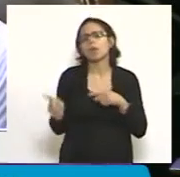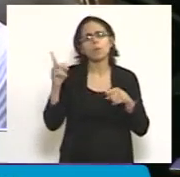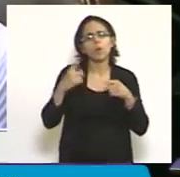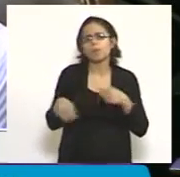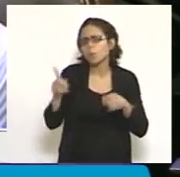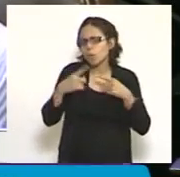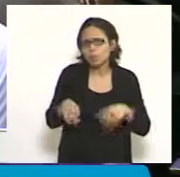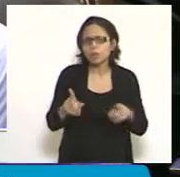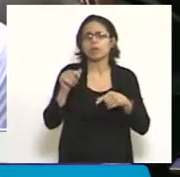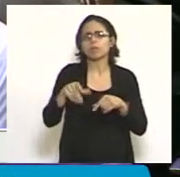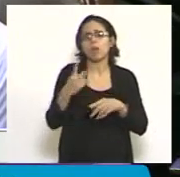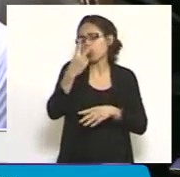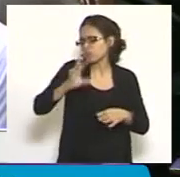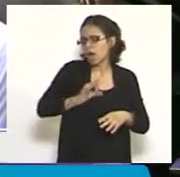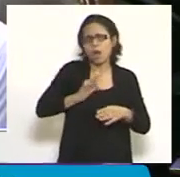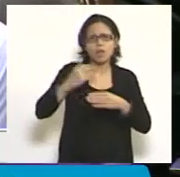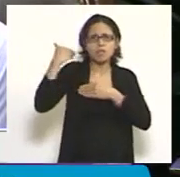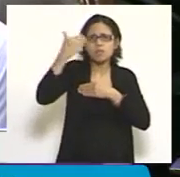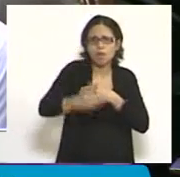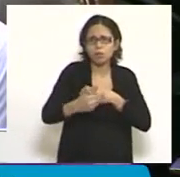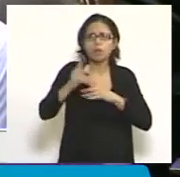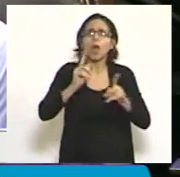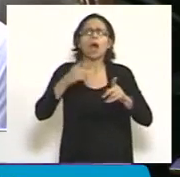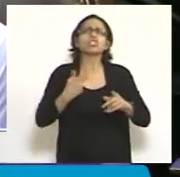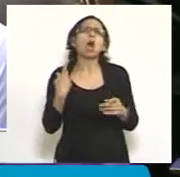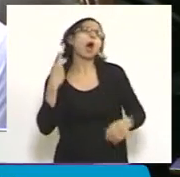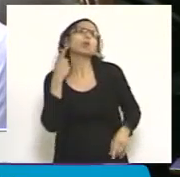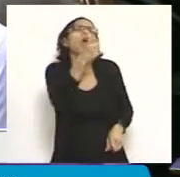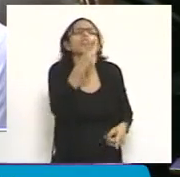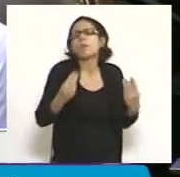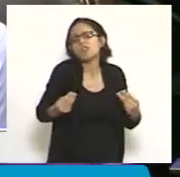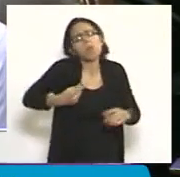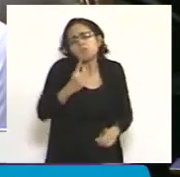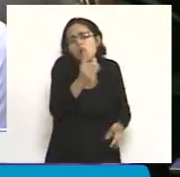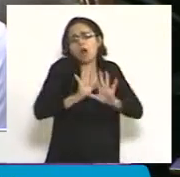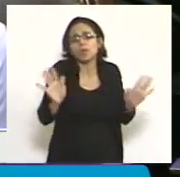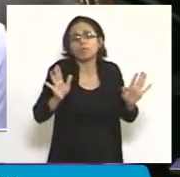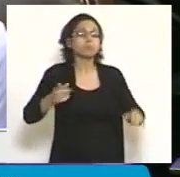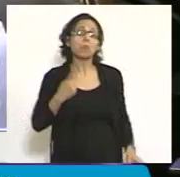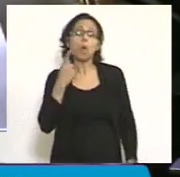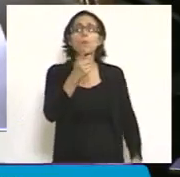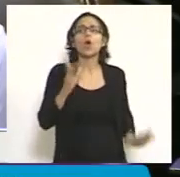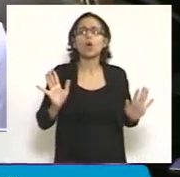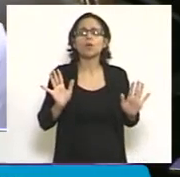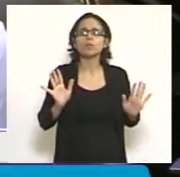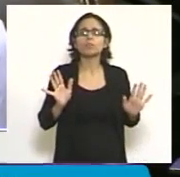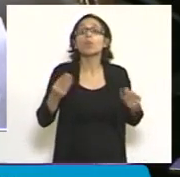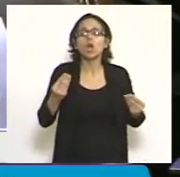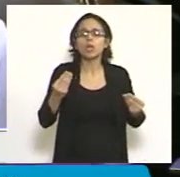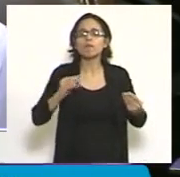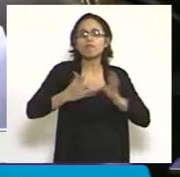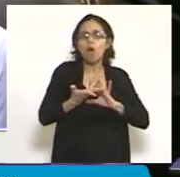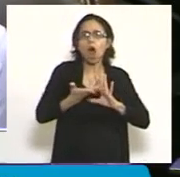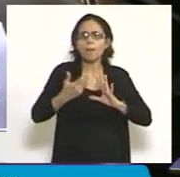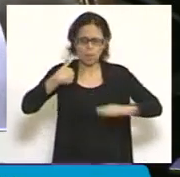2 años. No es me opongo porque me opongo, es me opongo porque juego,